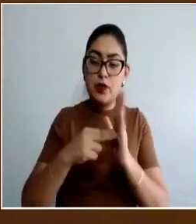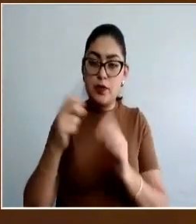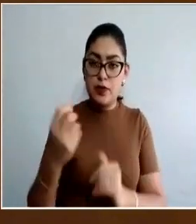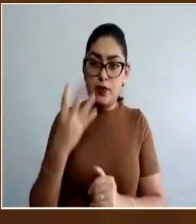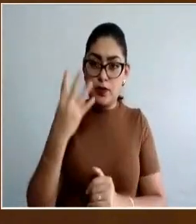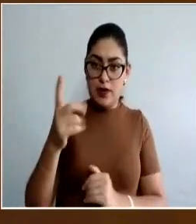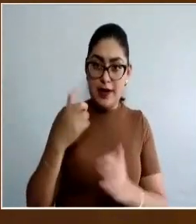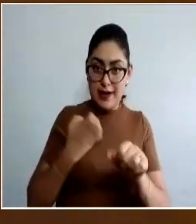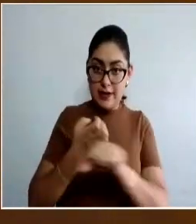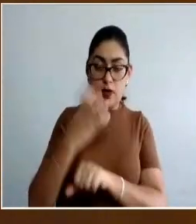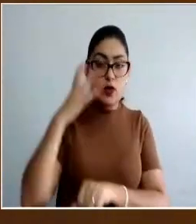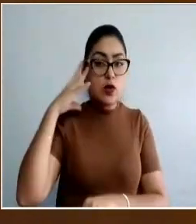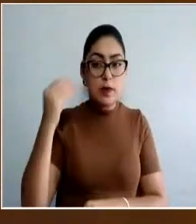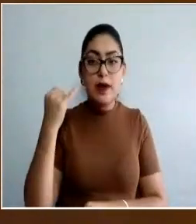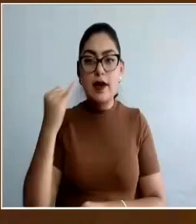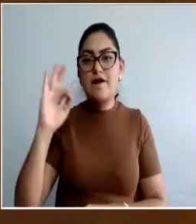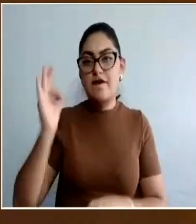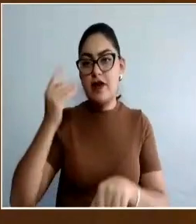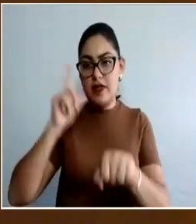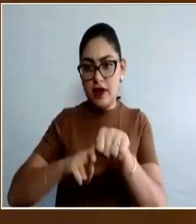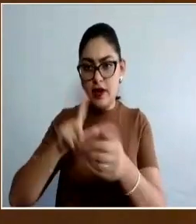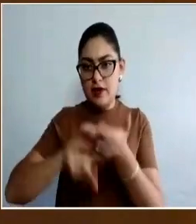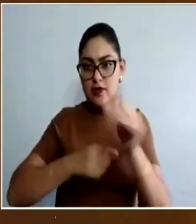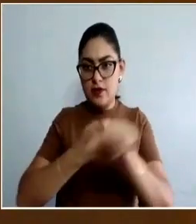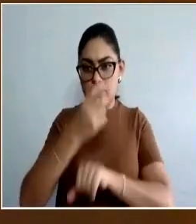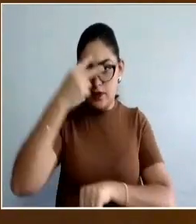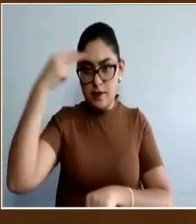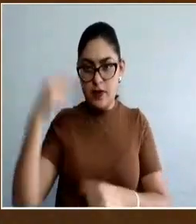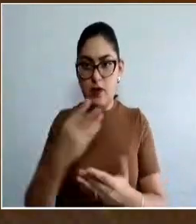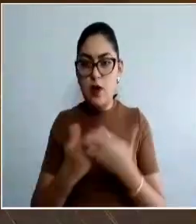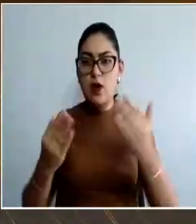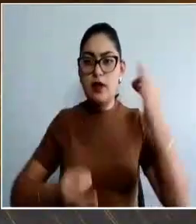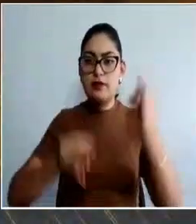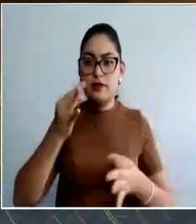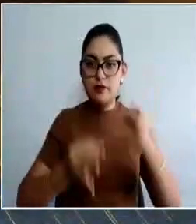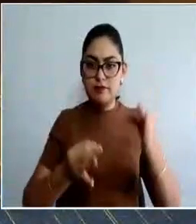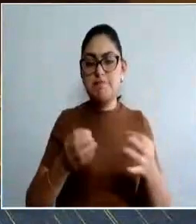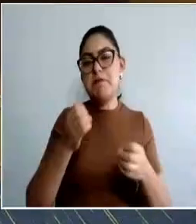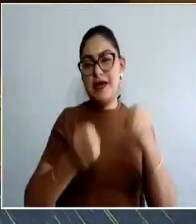México los integrantes del pleno de esta sala están por ingresar acompáñanos a la sesión